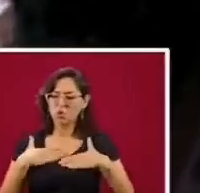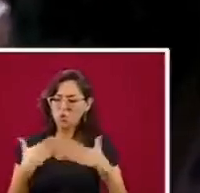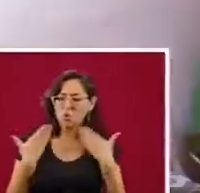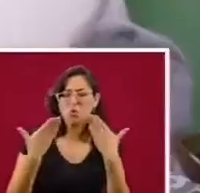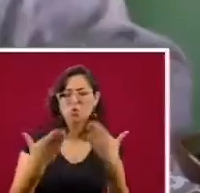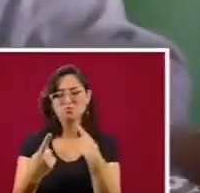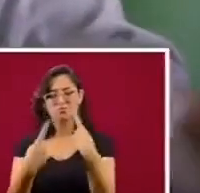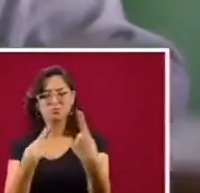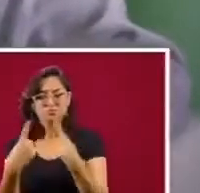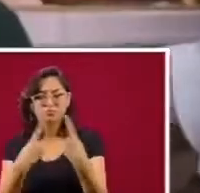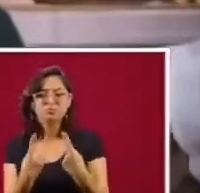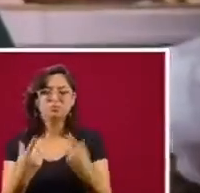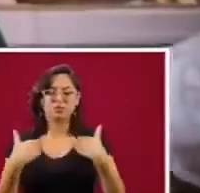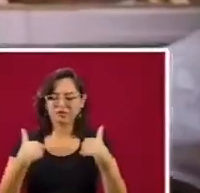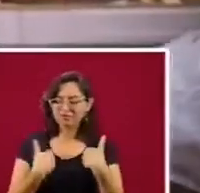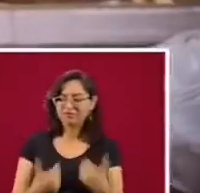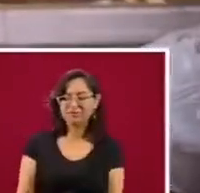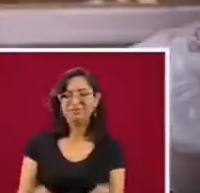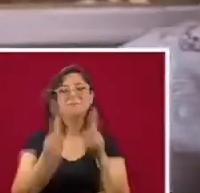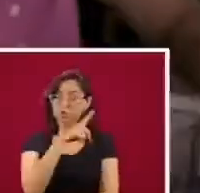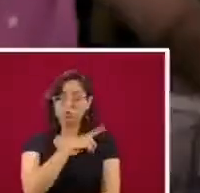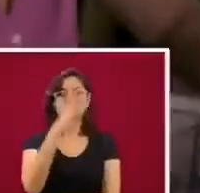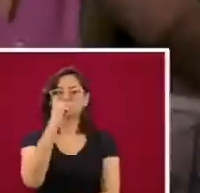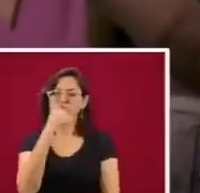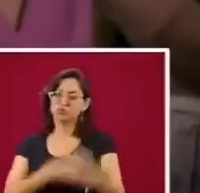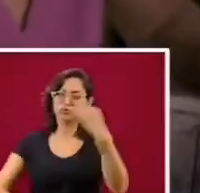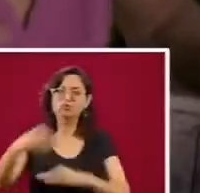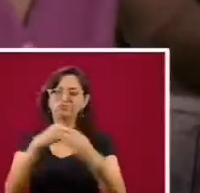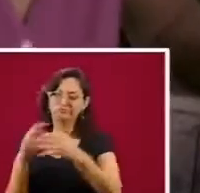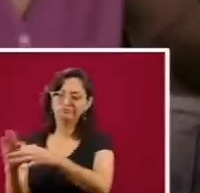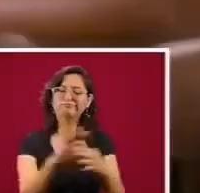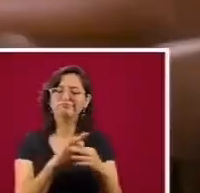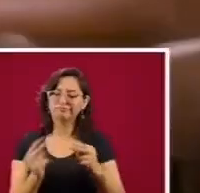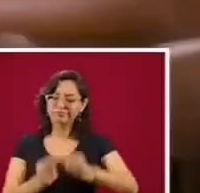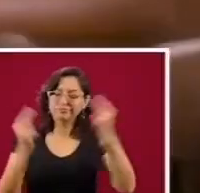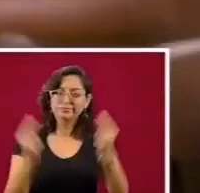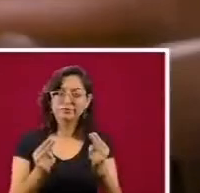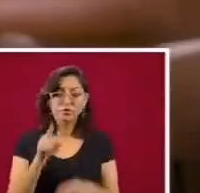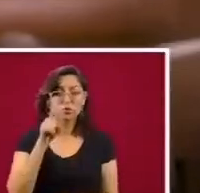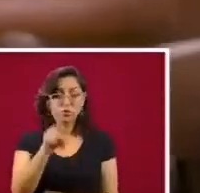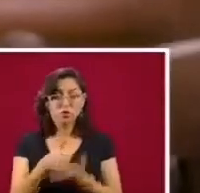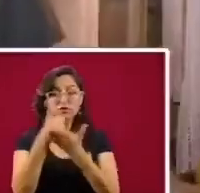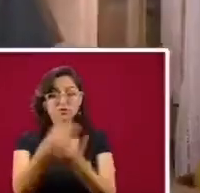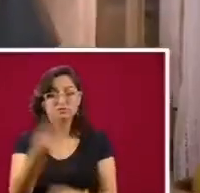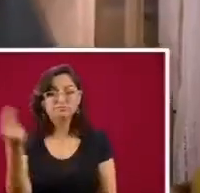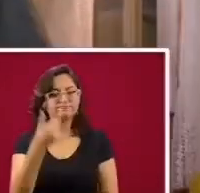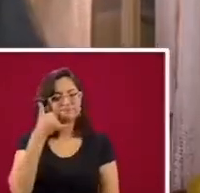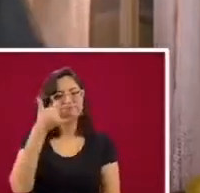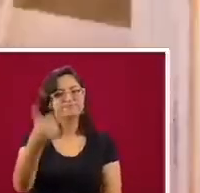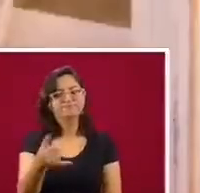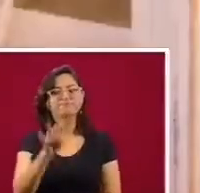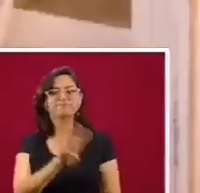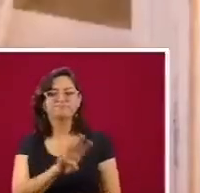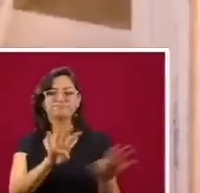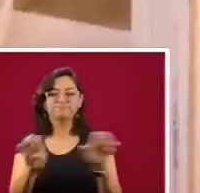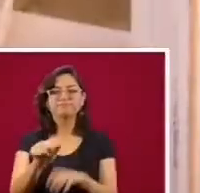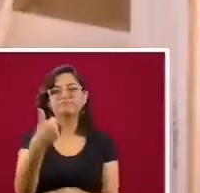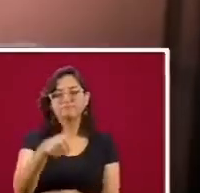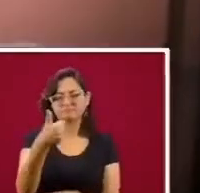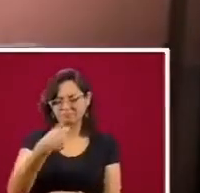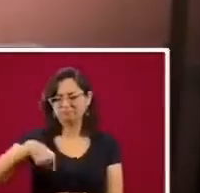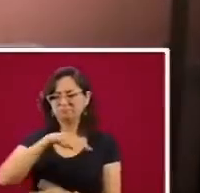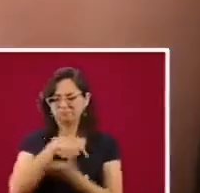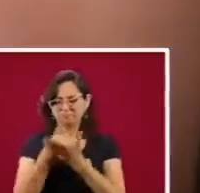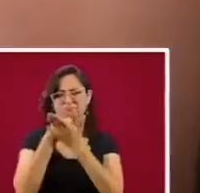de la solidaridad. La bandera de la comprensión, del diálogo. Nadie puede solo. Todas y todos nos necesitamos. Si requieres ayuda, llama